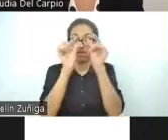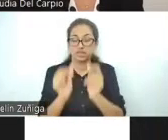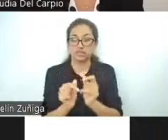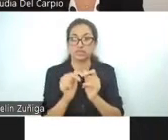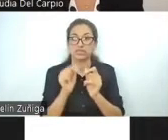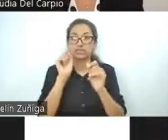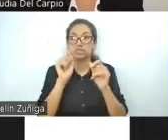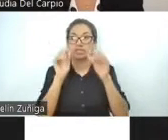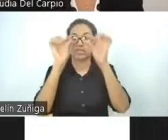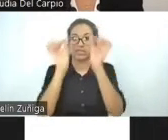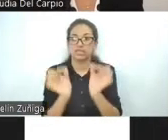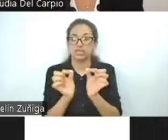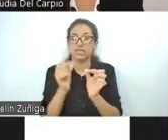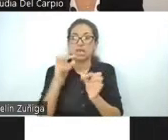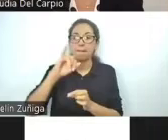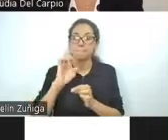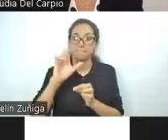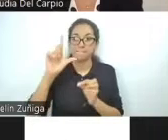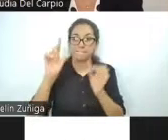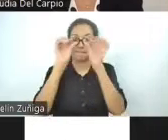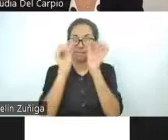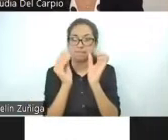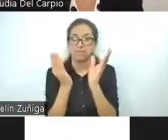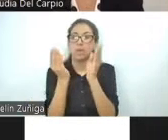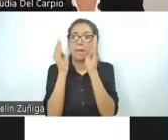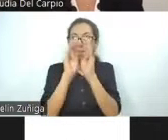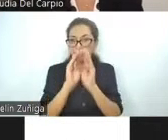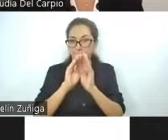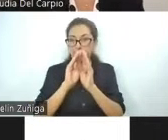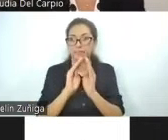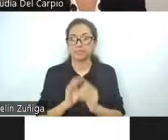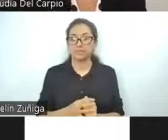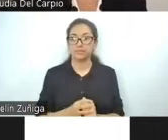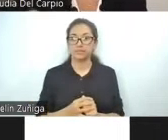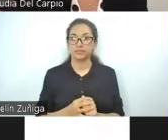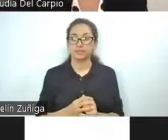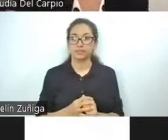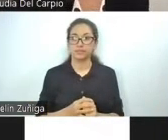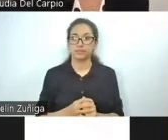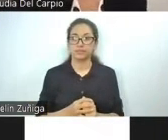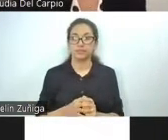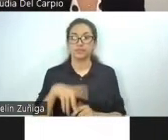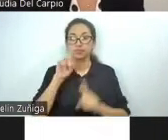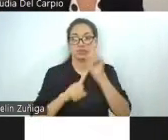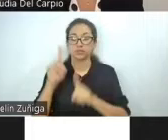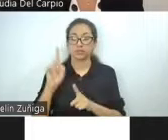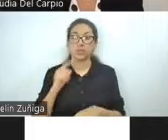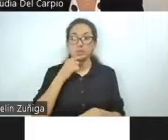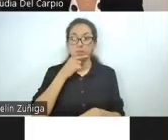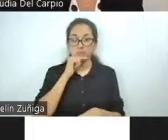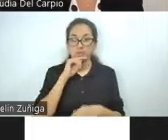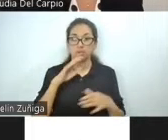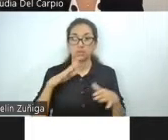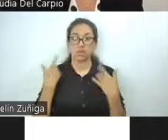está cubierta por piel, que es el capuchón del clítoris. Entonces, en algunas mujeres pueden haber distorsiones